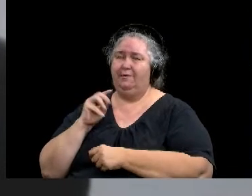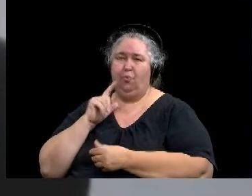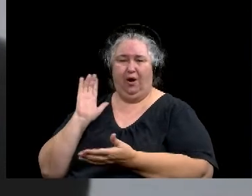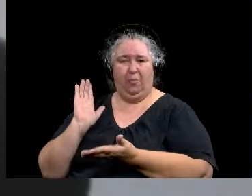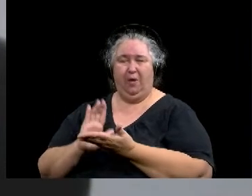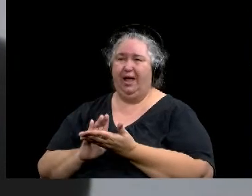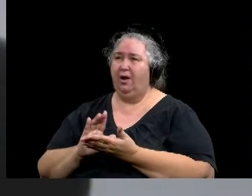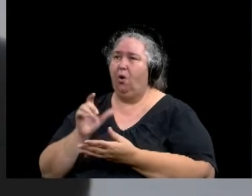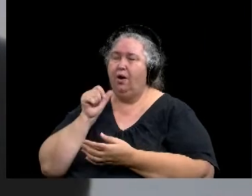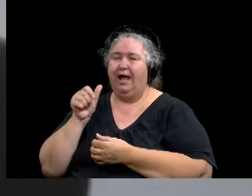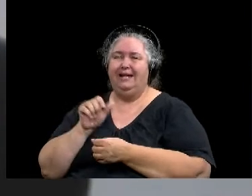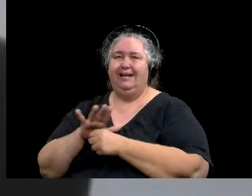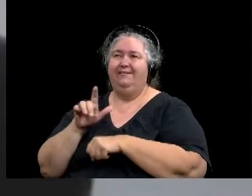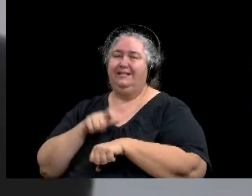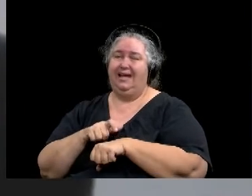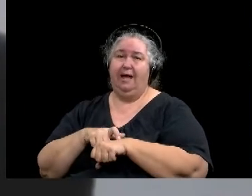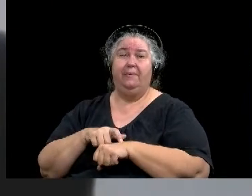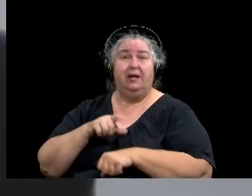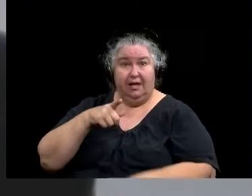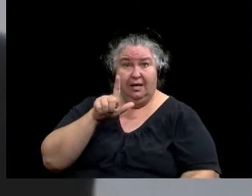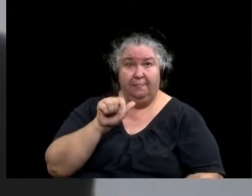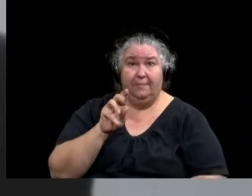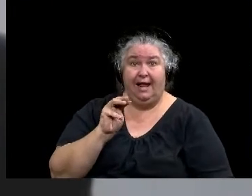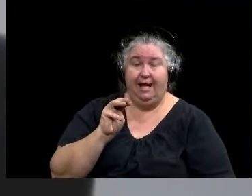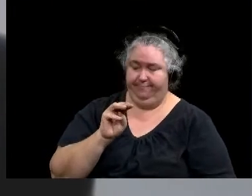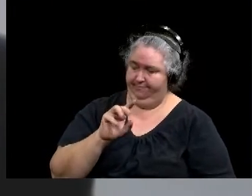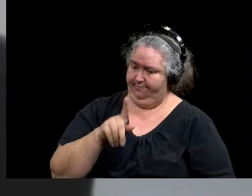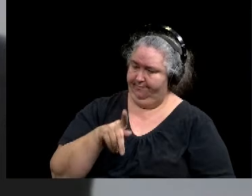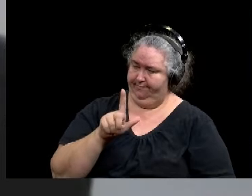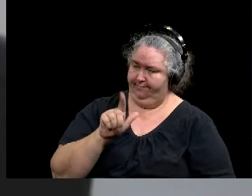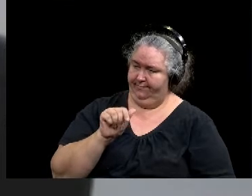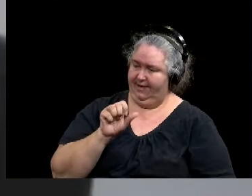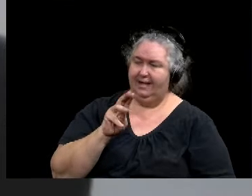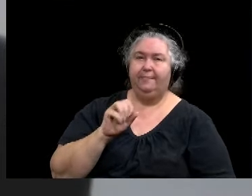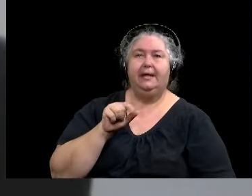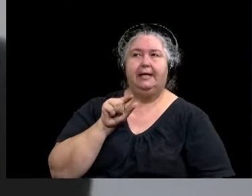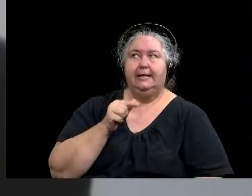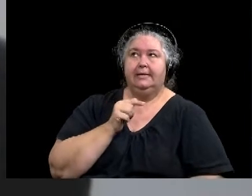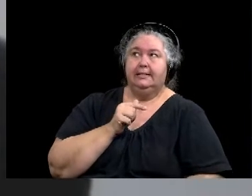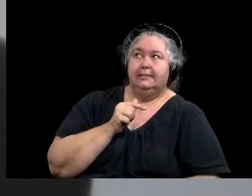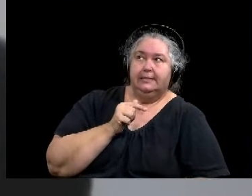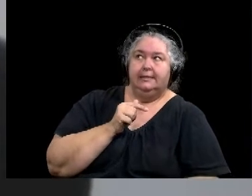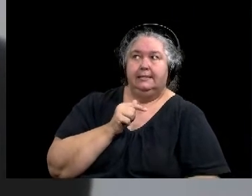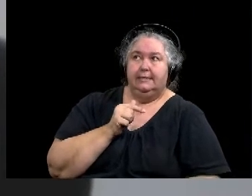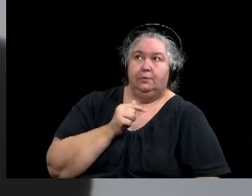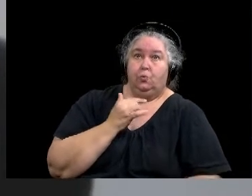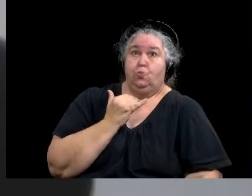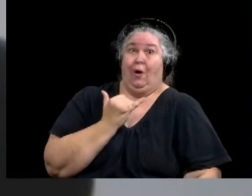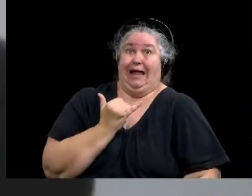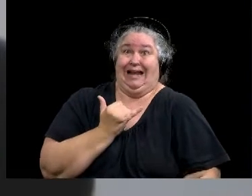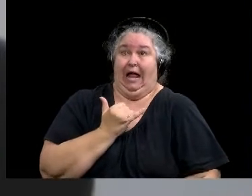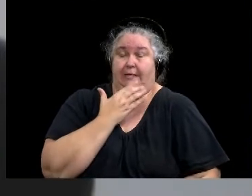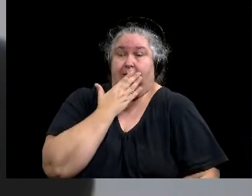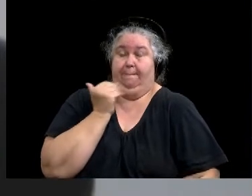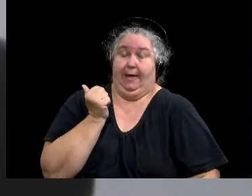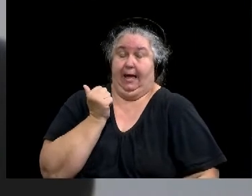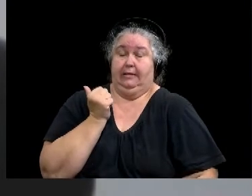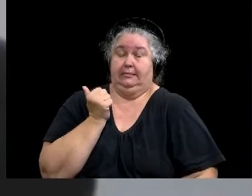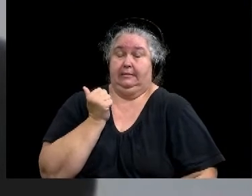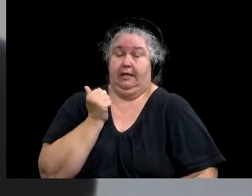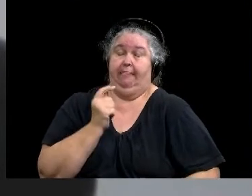tuvimos algunos pacientes que no pudieron agarrar plasmas a tiempo por lo que no tuvimos